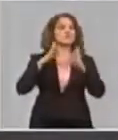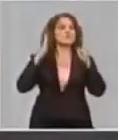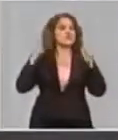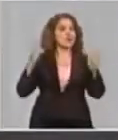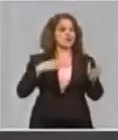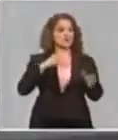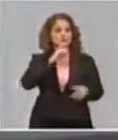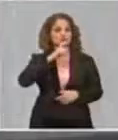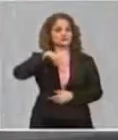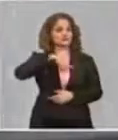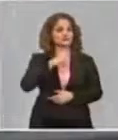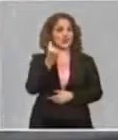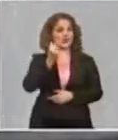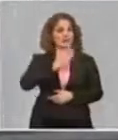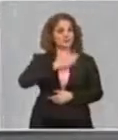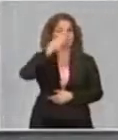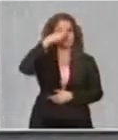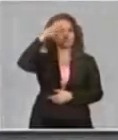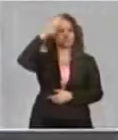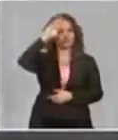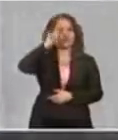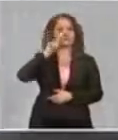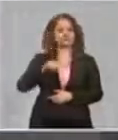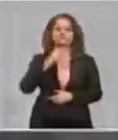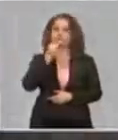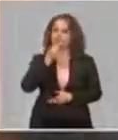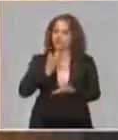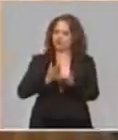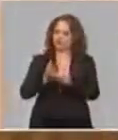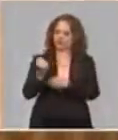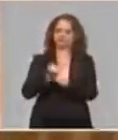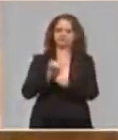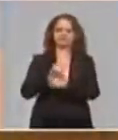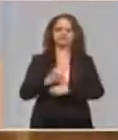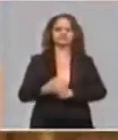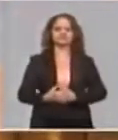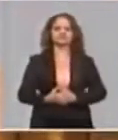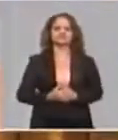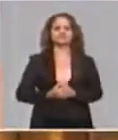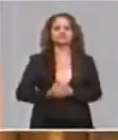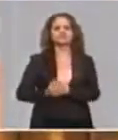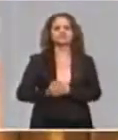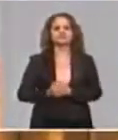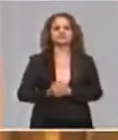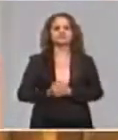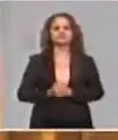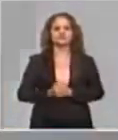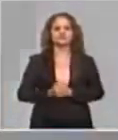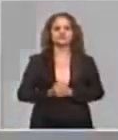cubana. Desde Santi Spíritus, Alain Jiménez. Sistema Informativo de la Televisión Cubana.